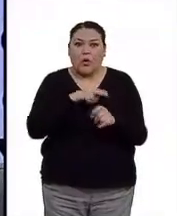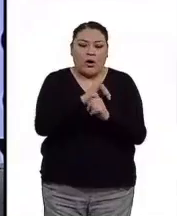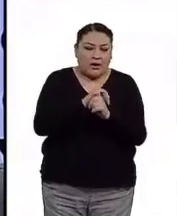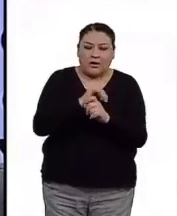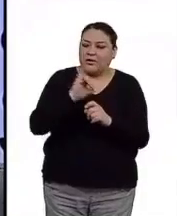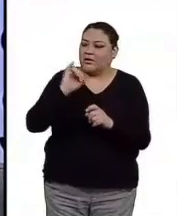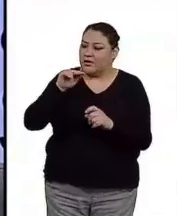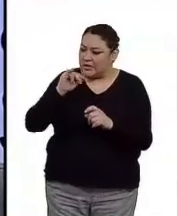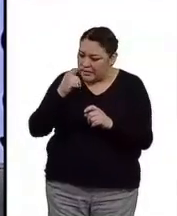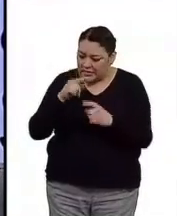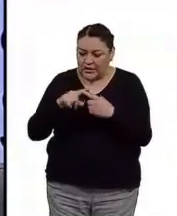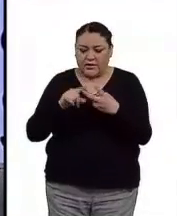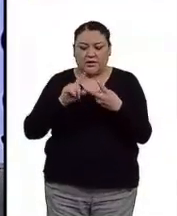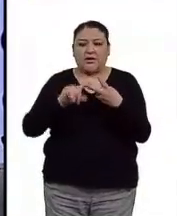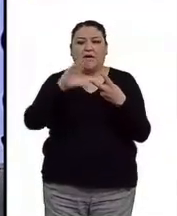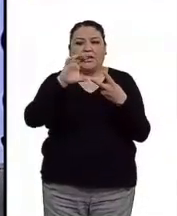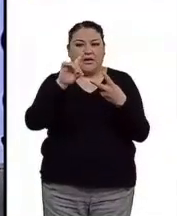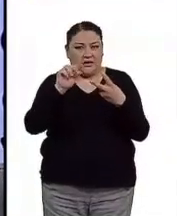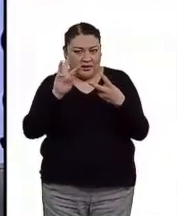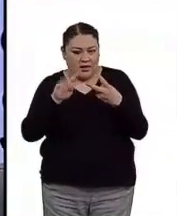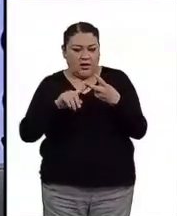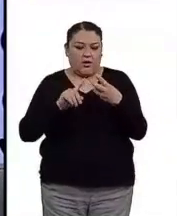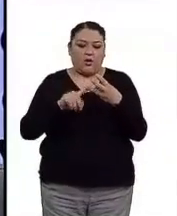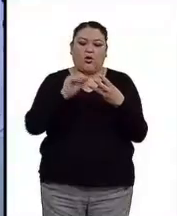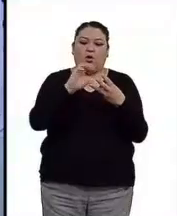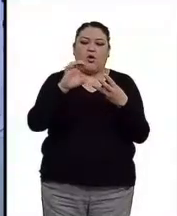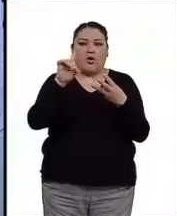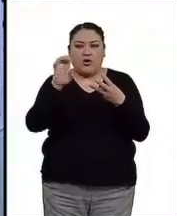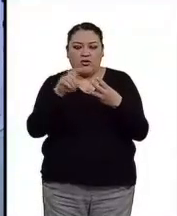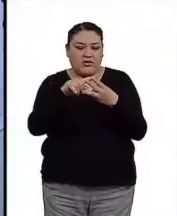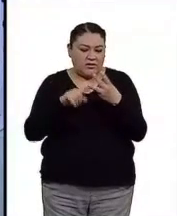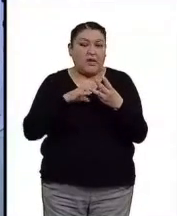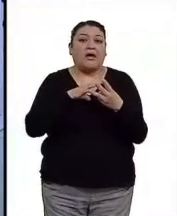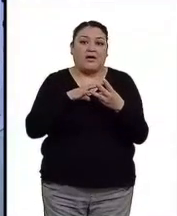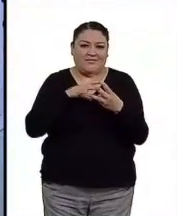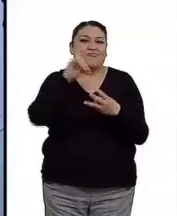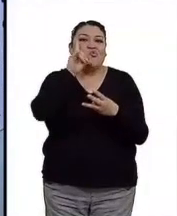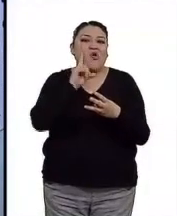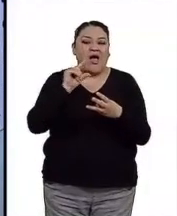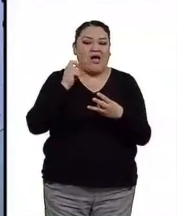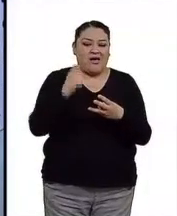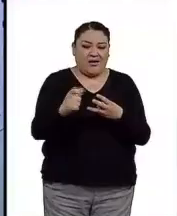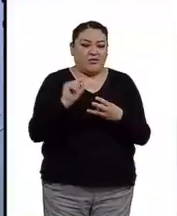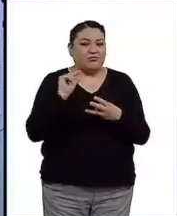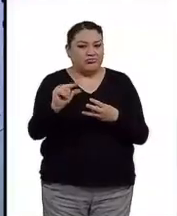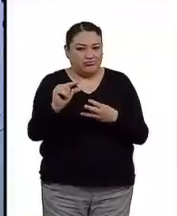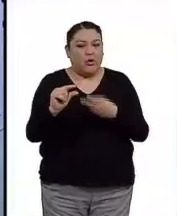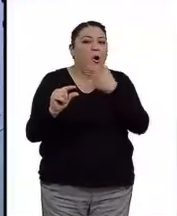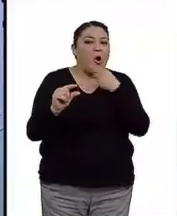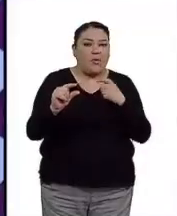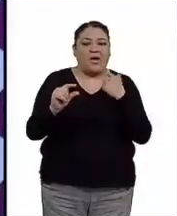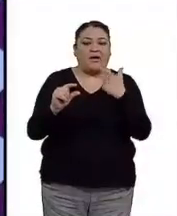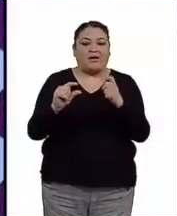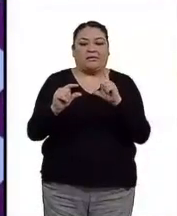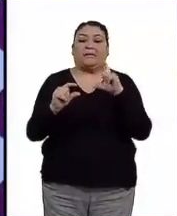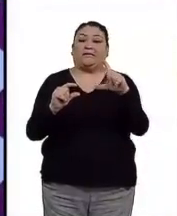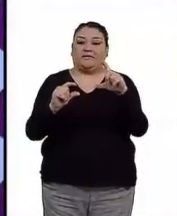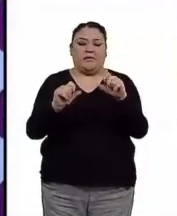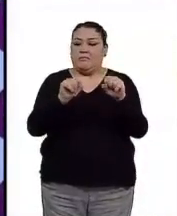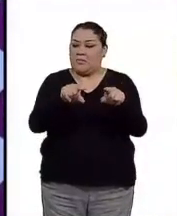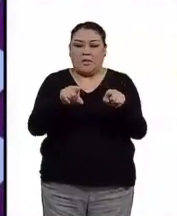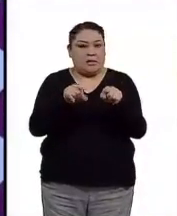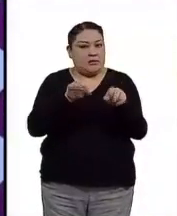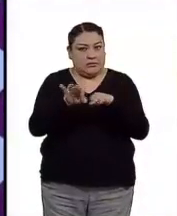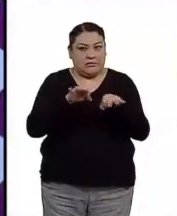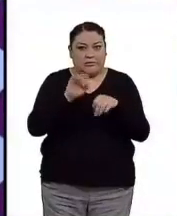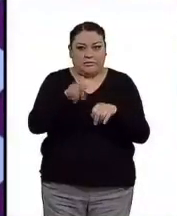CEDAW, la OCDE, pero tenemos brechas salariales. Y bueno, por último, en la permanencia en el empleo, ¿no?